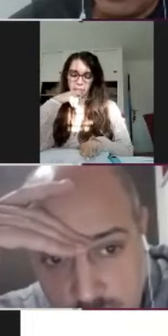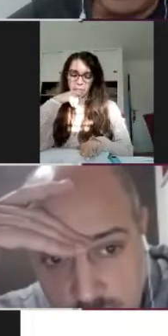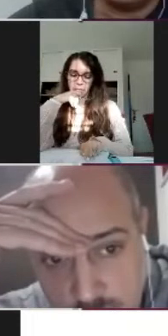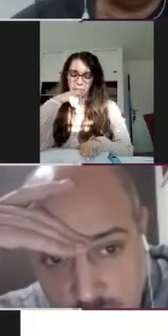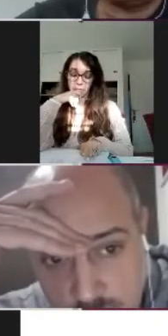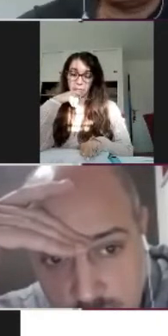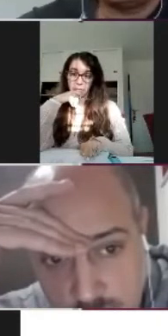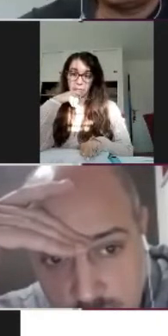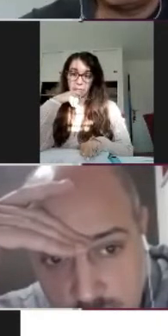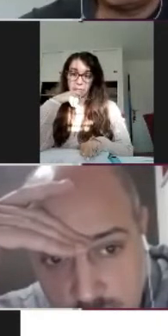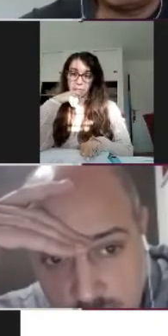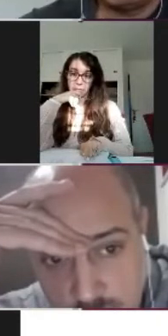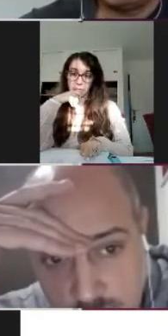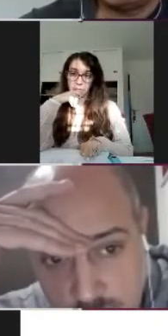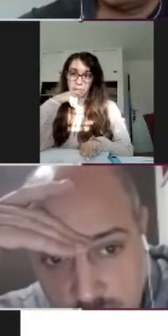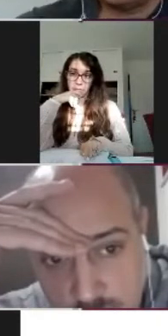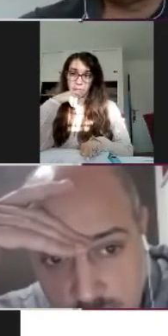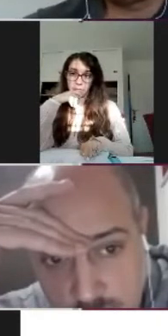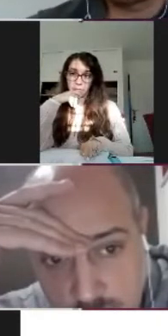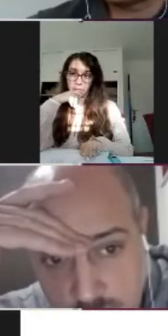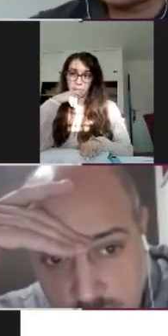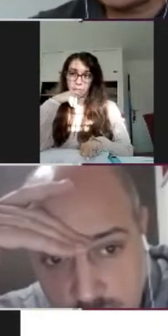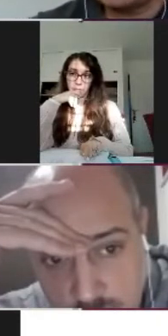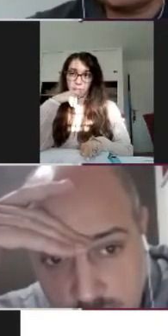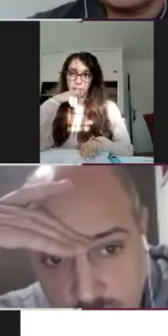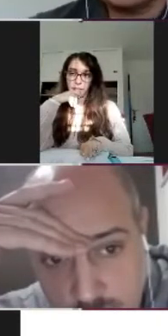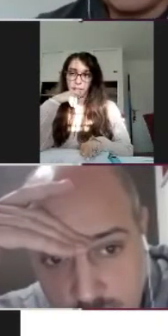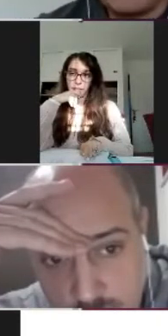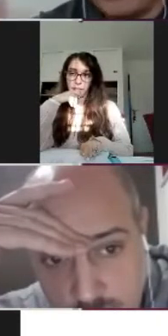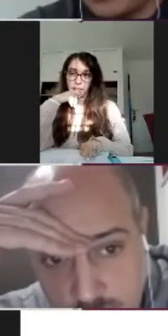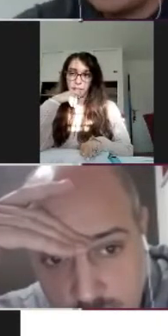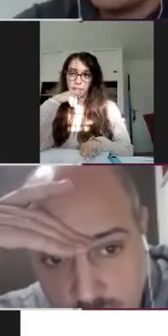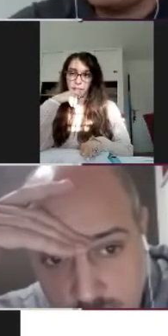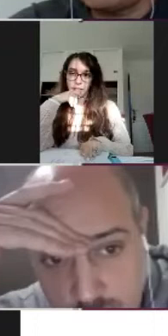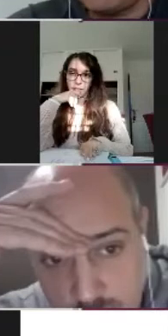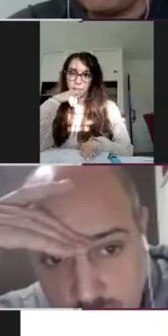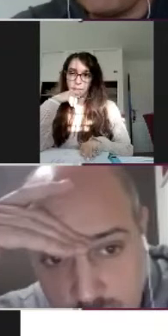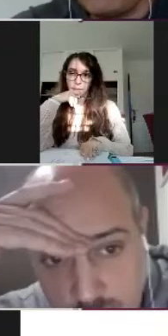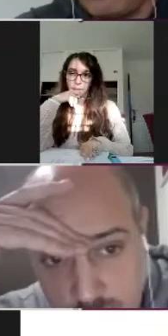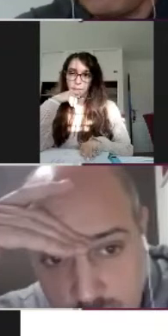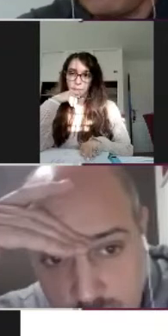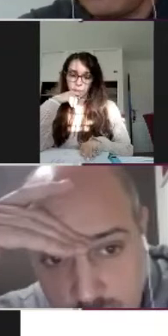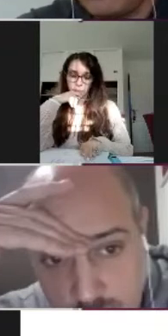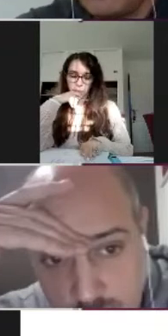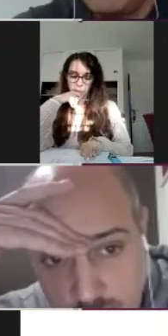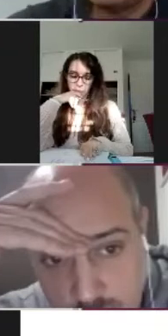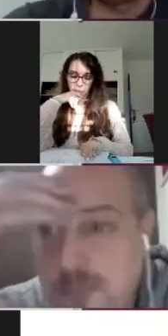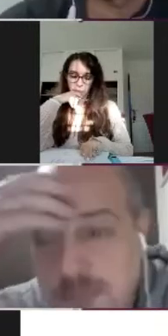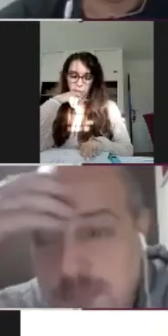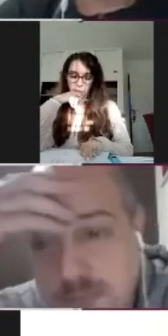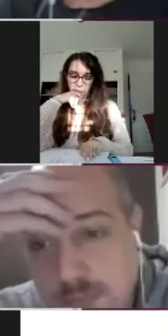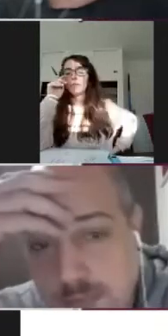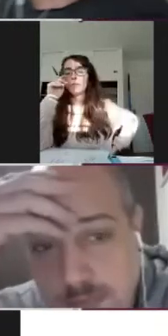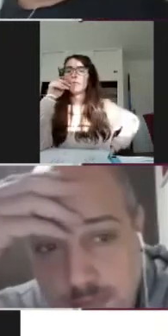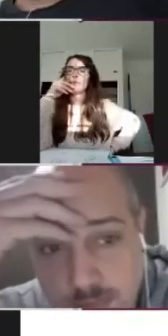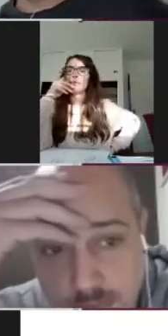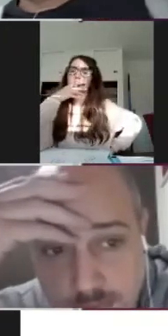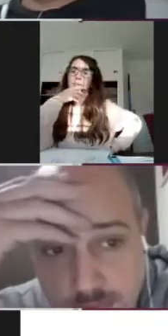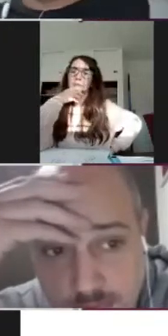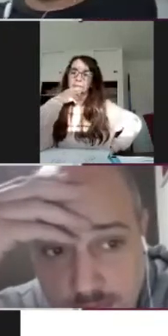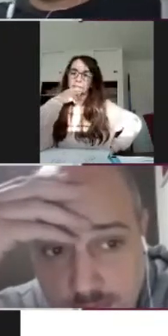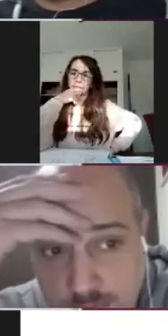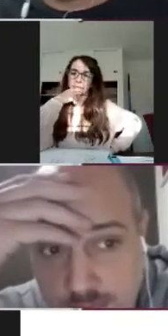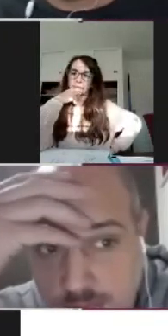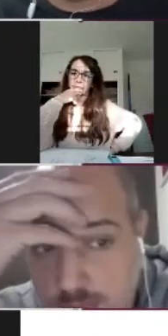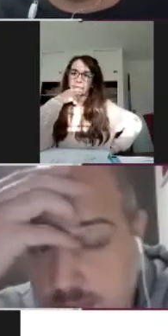395.469. Ahí. ¿Ves? Todo en peso argentino. Okay. Ahora, ahora sí hay todo una